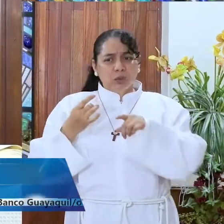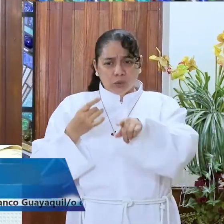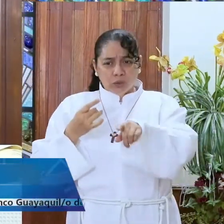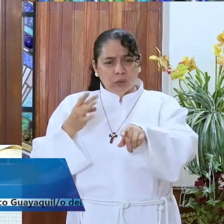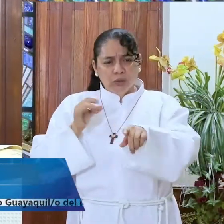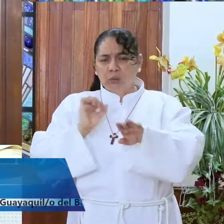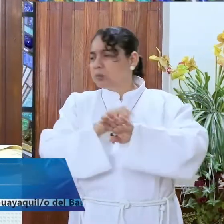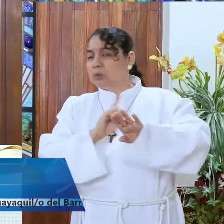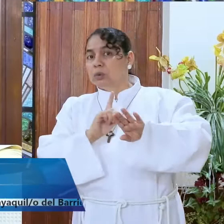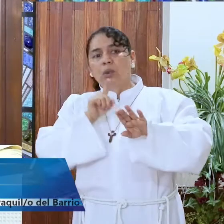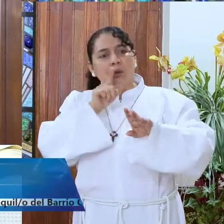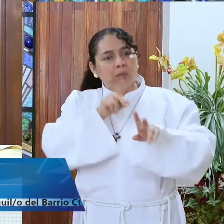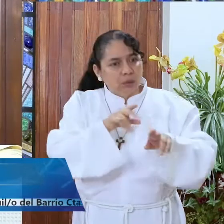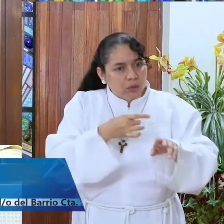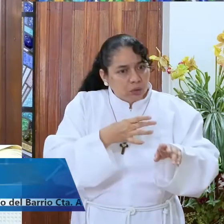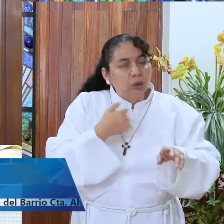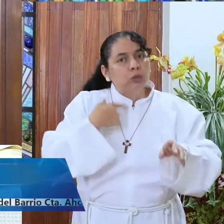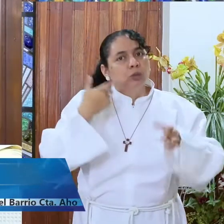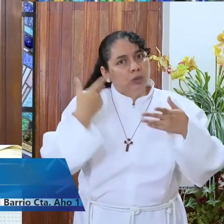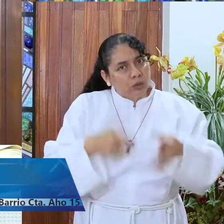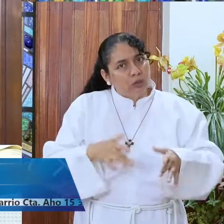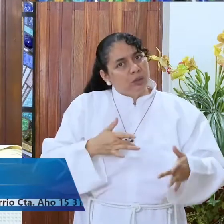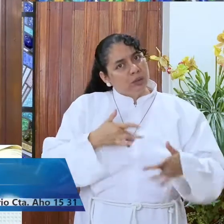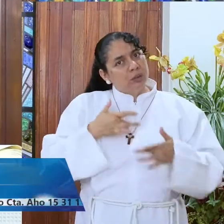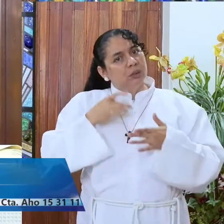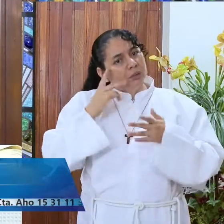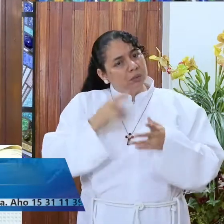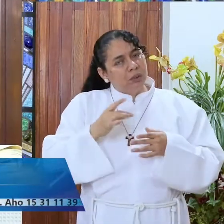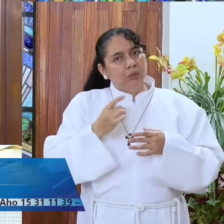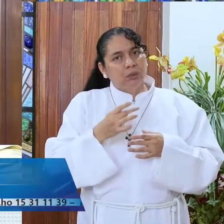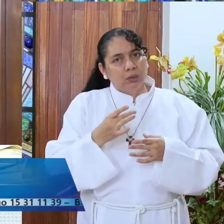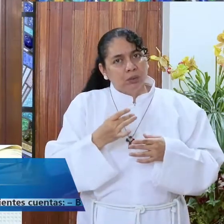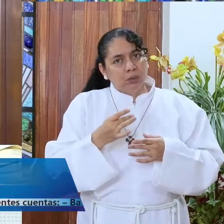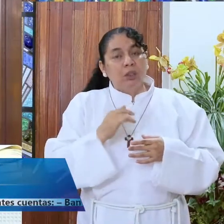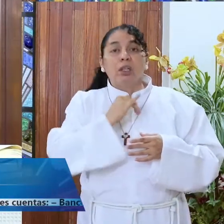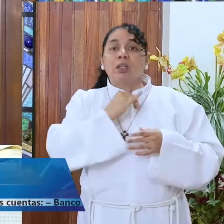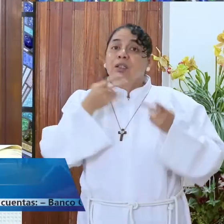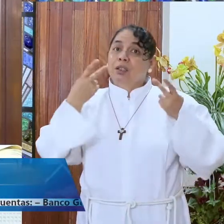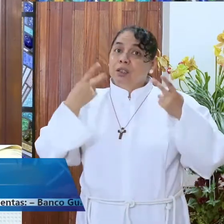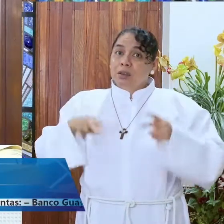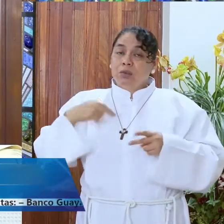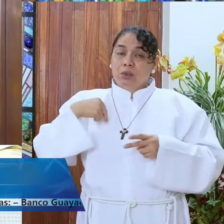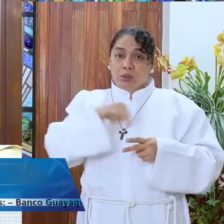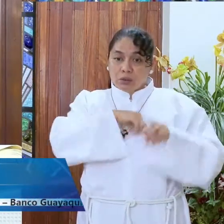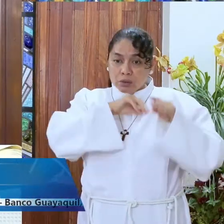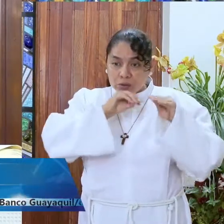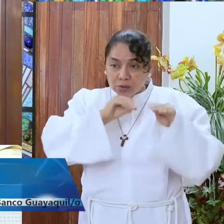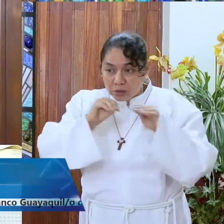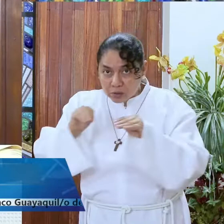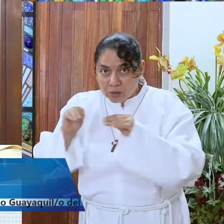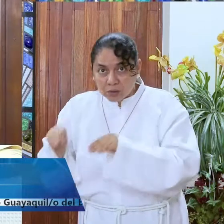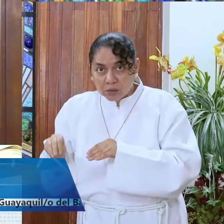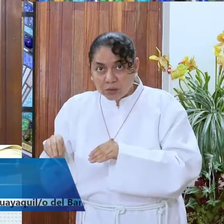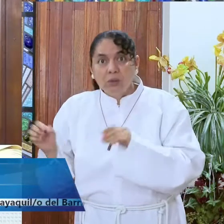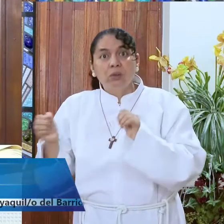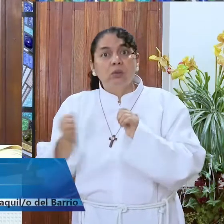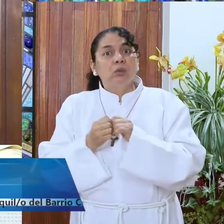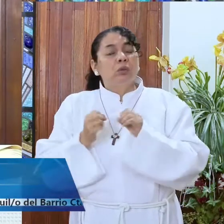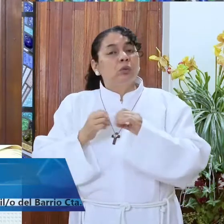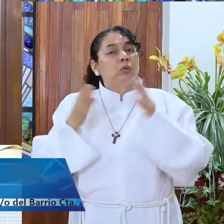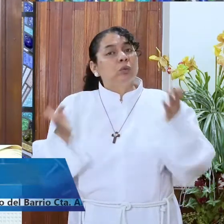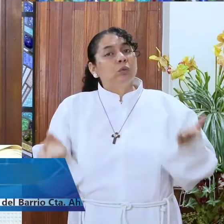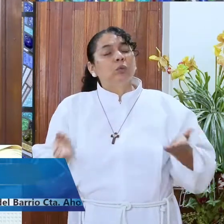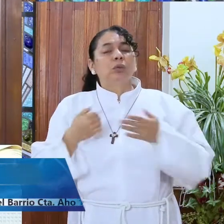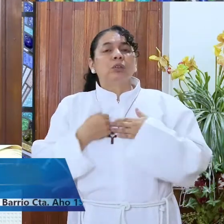y luego también como jesús ponernos a enseñar y hacerlo pues como decía con mucha sencillez